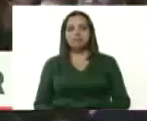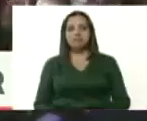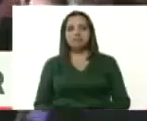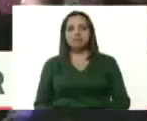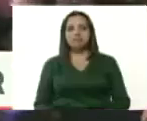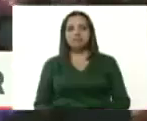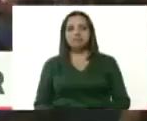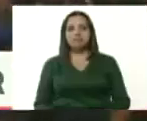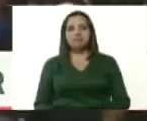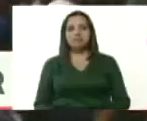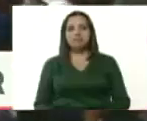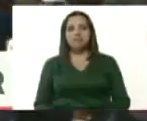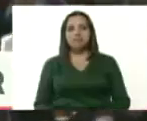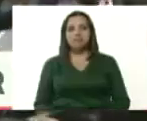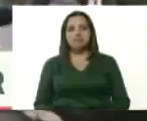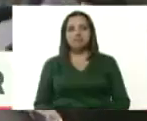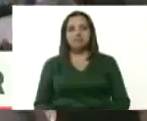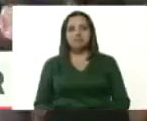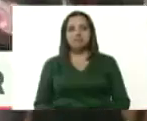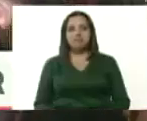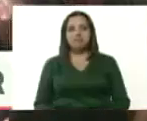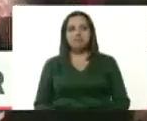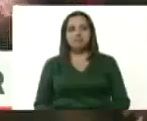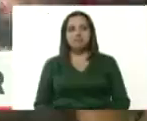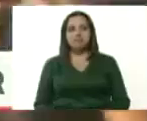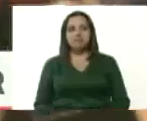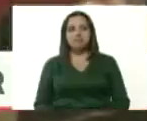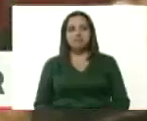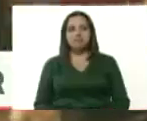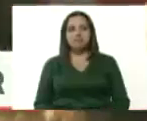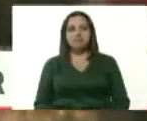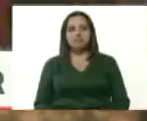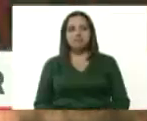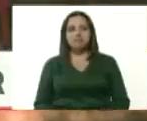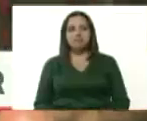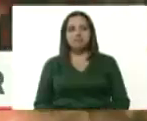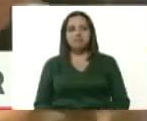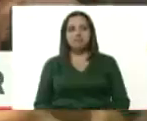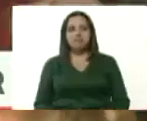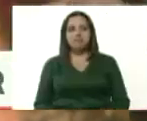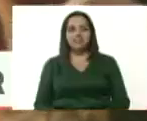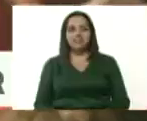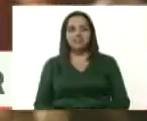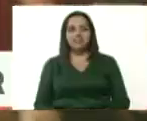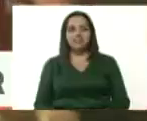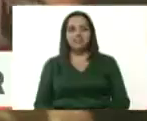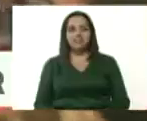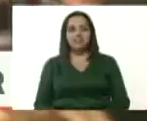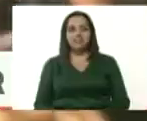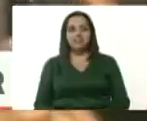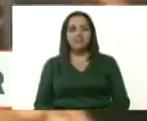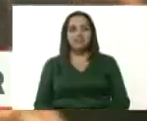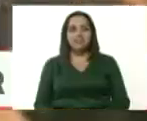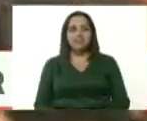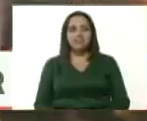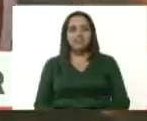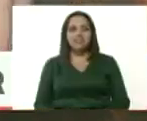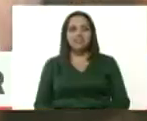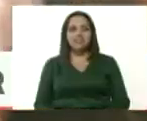En mi rancho está la razón de mi existencia, una historia, una vivencia, un ejemplo